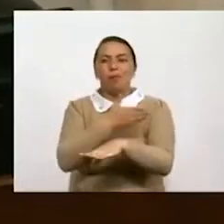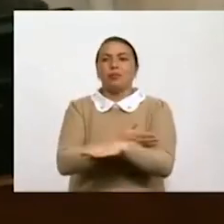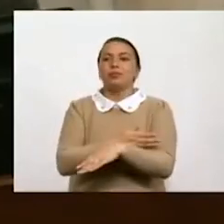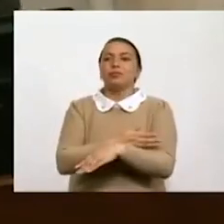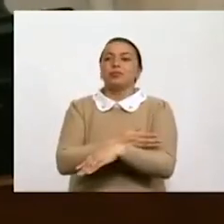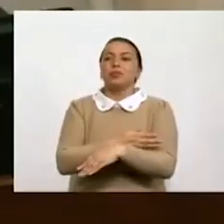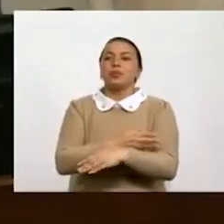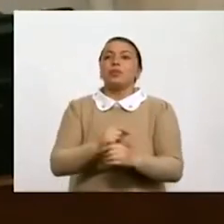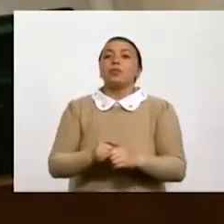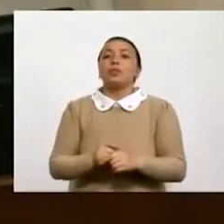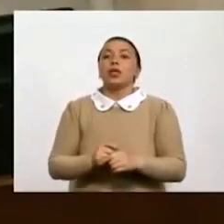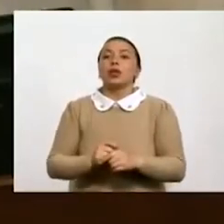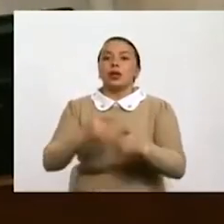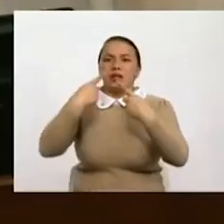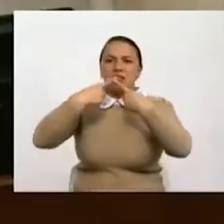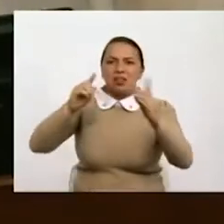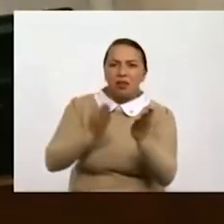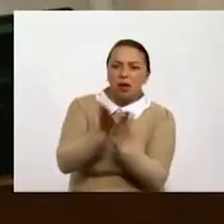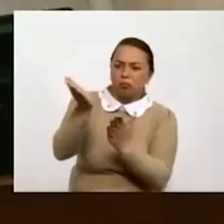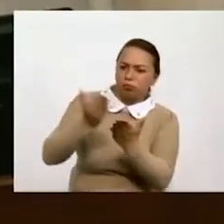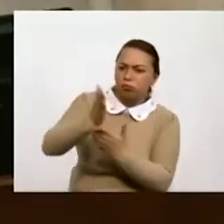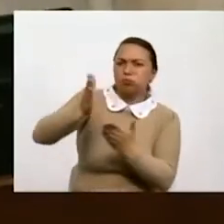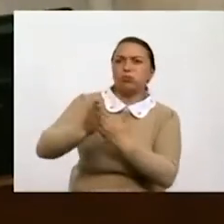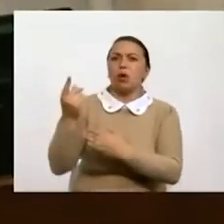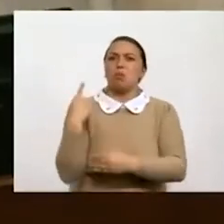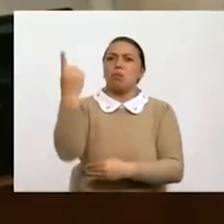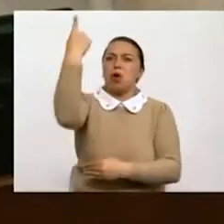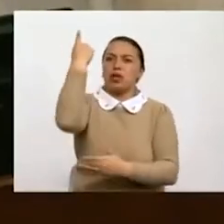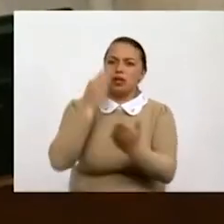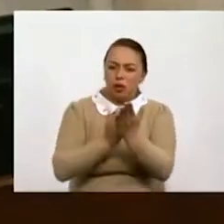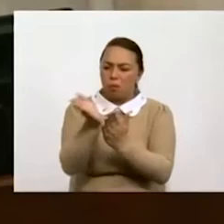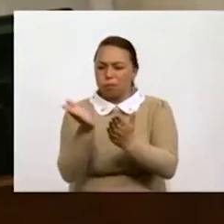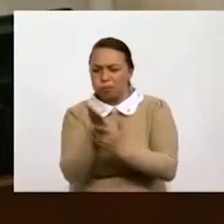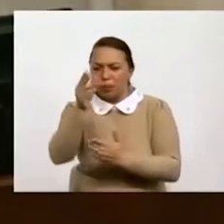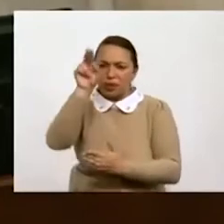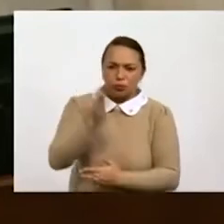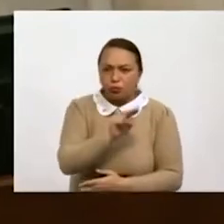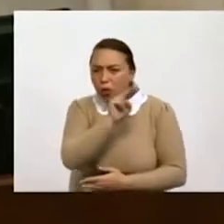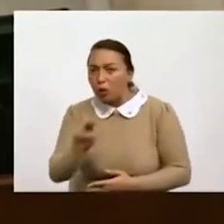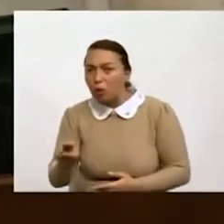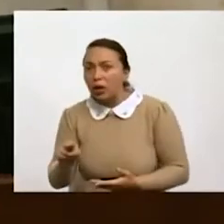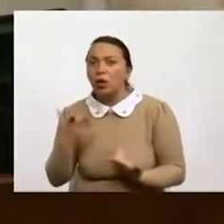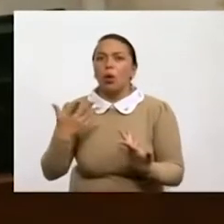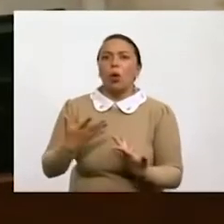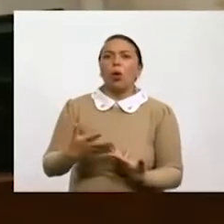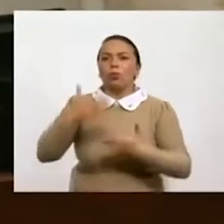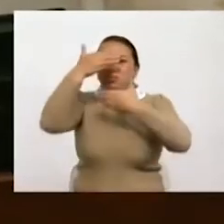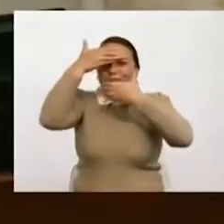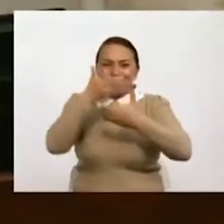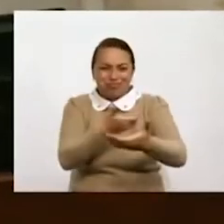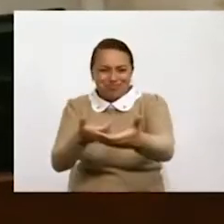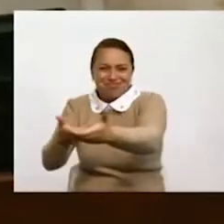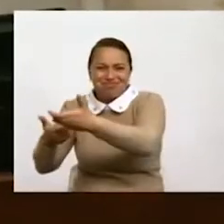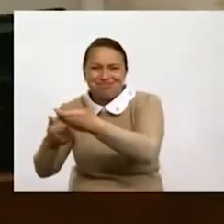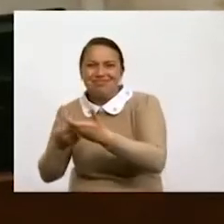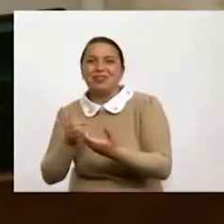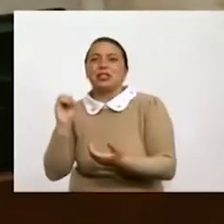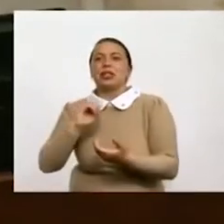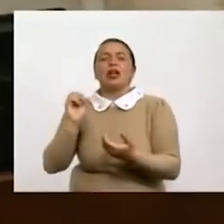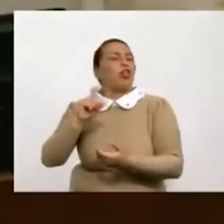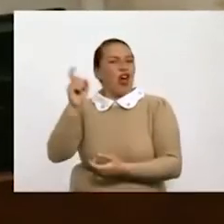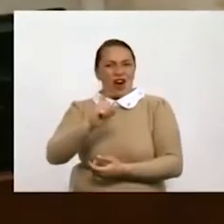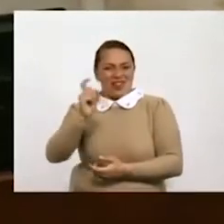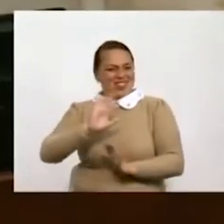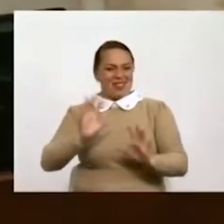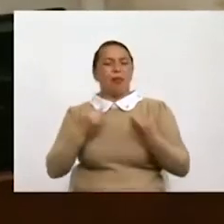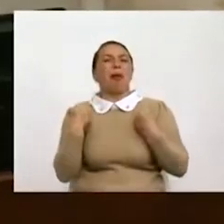Hay corrientes políticas que consideran que la prohibición del paramilitarismo es